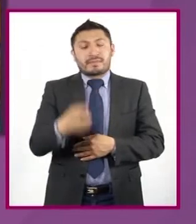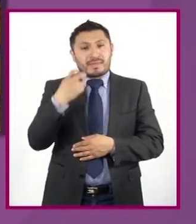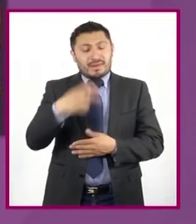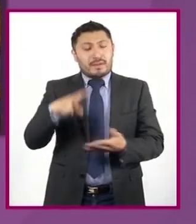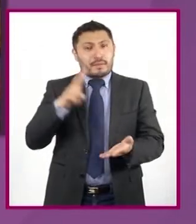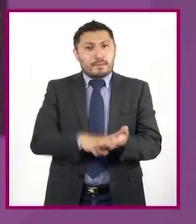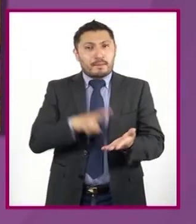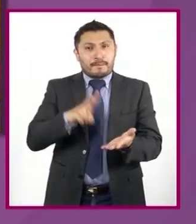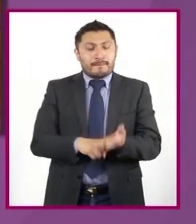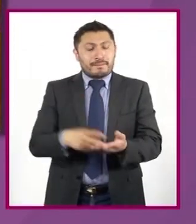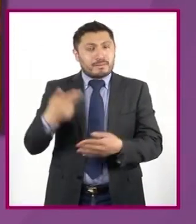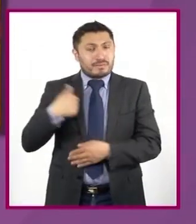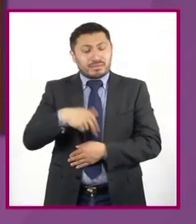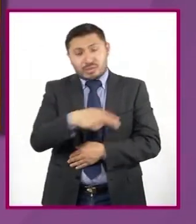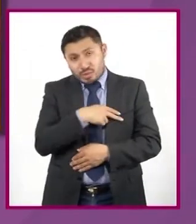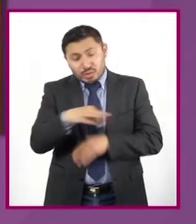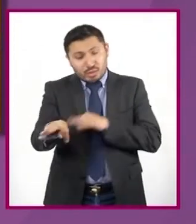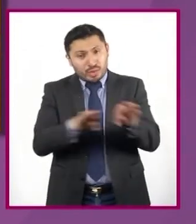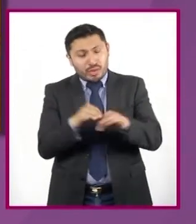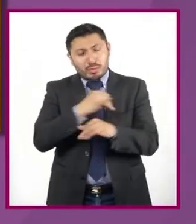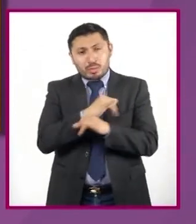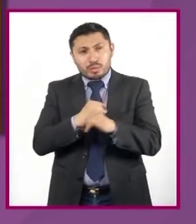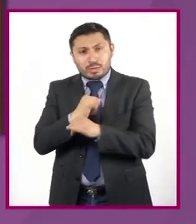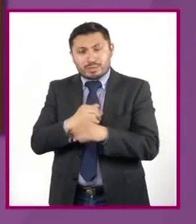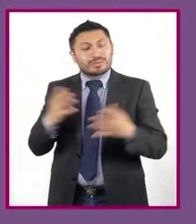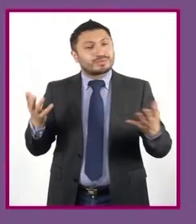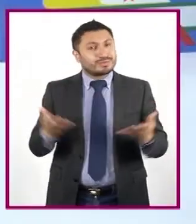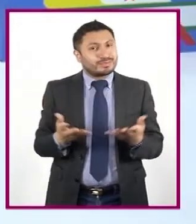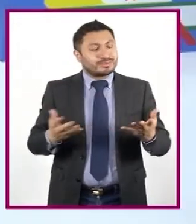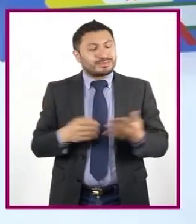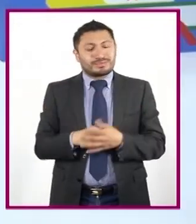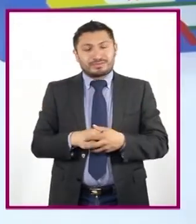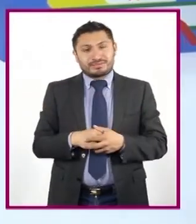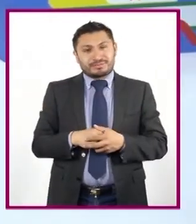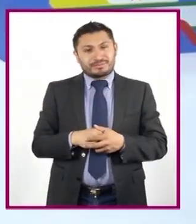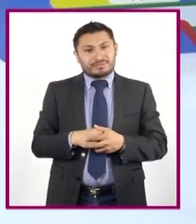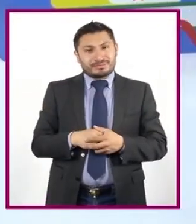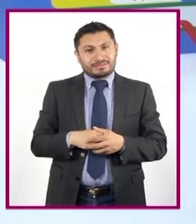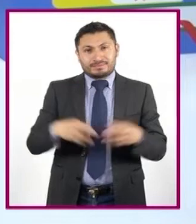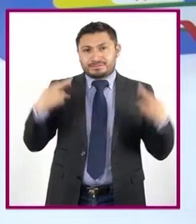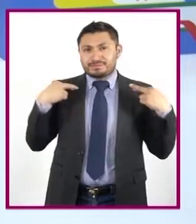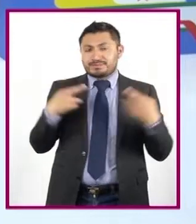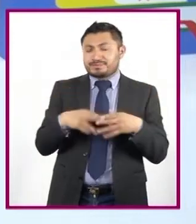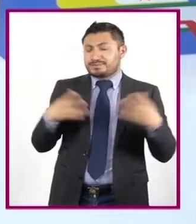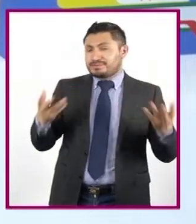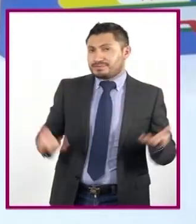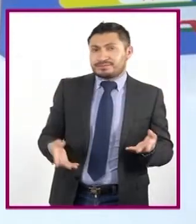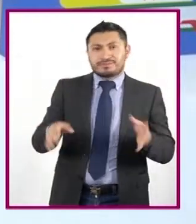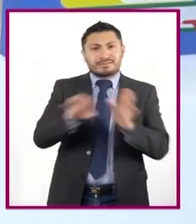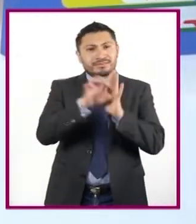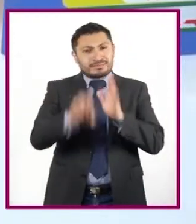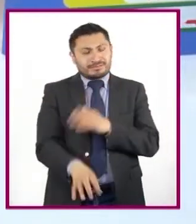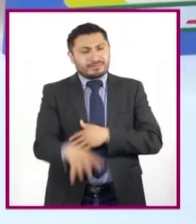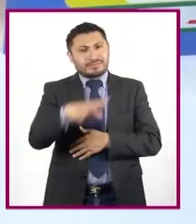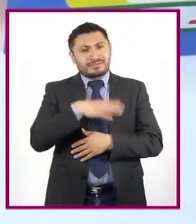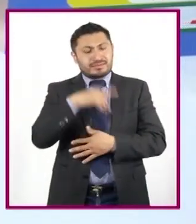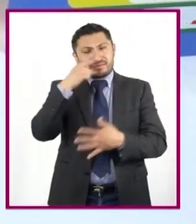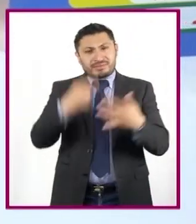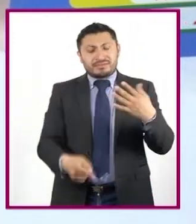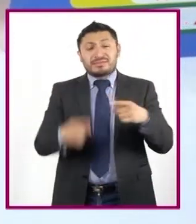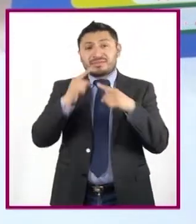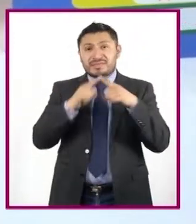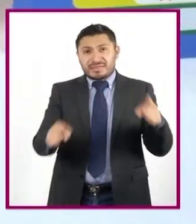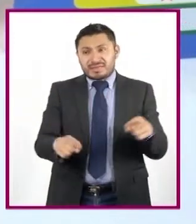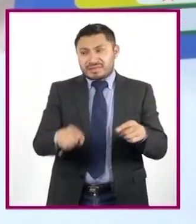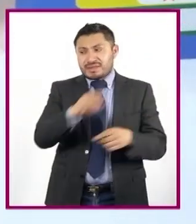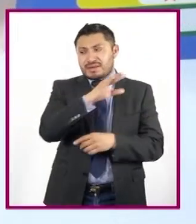nuestros argumentos y al trabajo de investigación que hayamos realizado. Maestra, con los ejemplos noté la diferencia entre